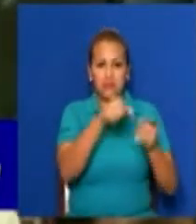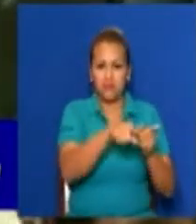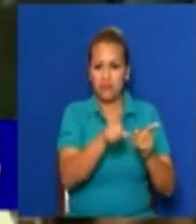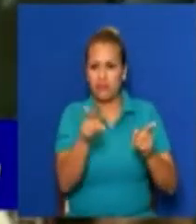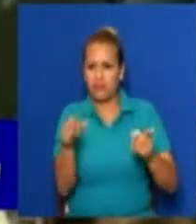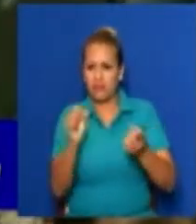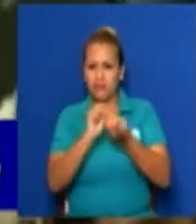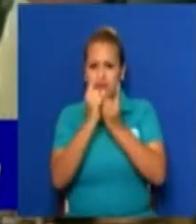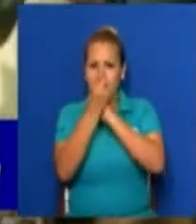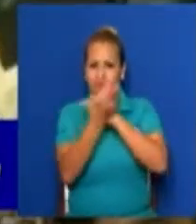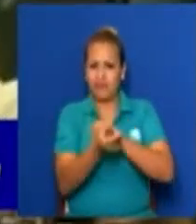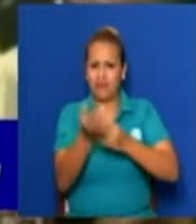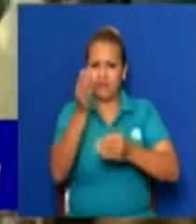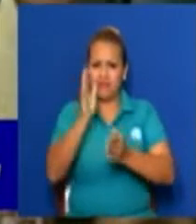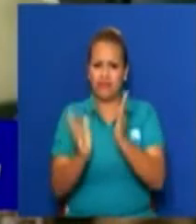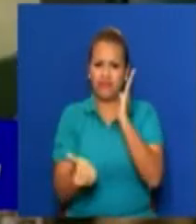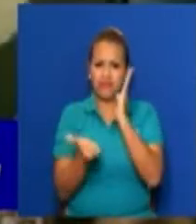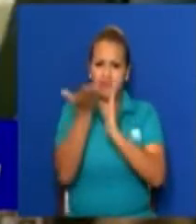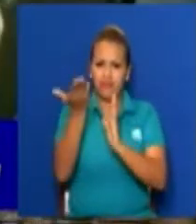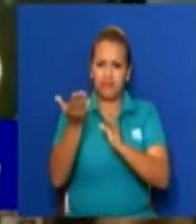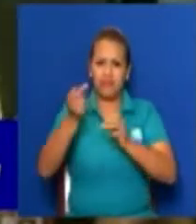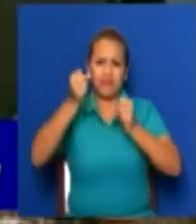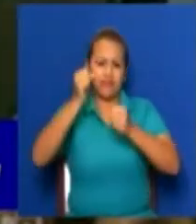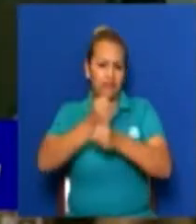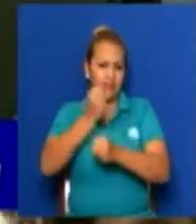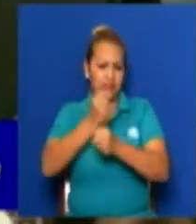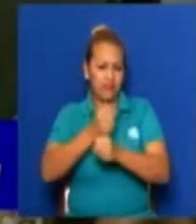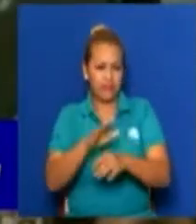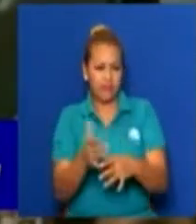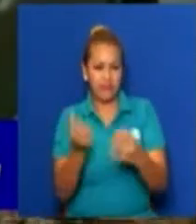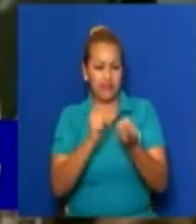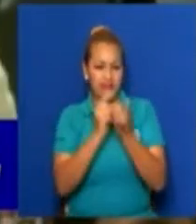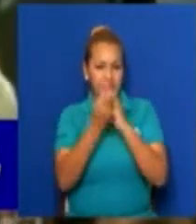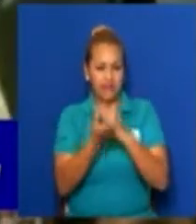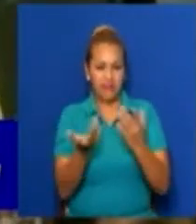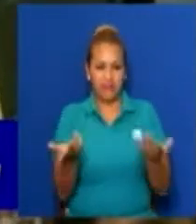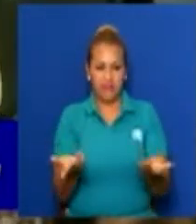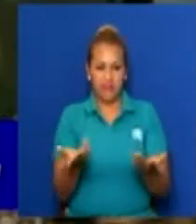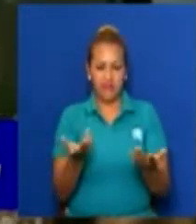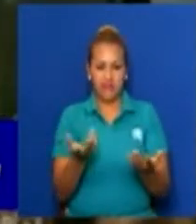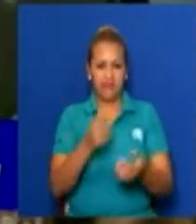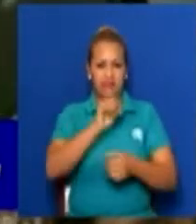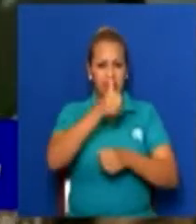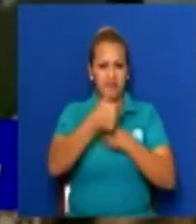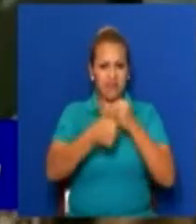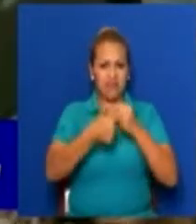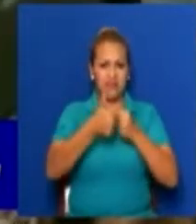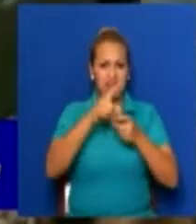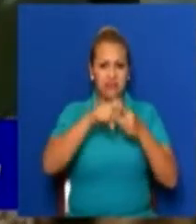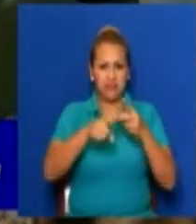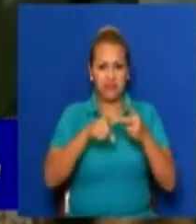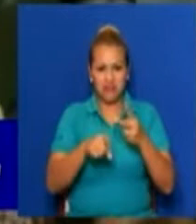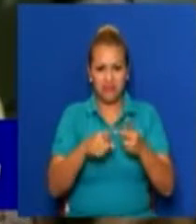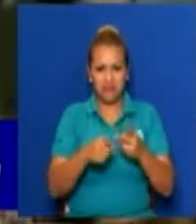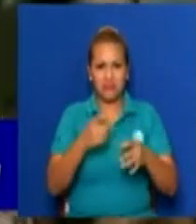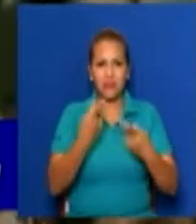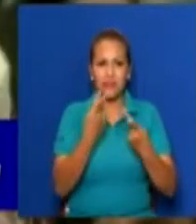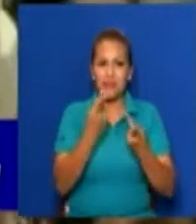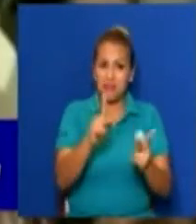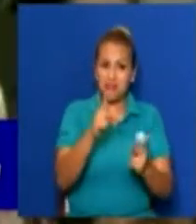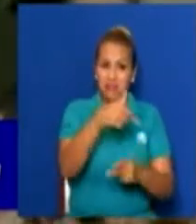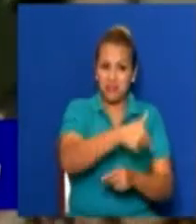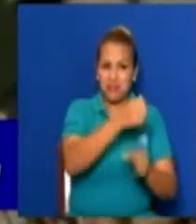6 meses, pero la mujer se pasa 2 años o más. Y